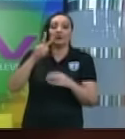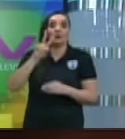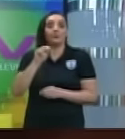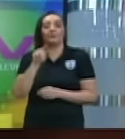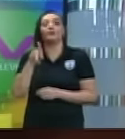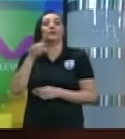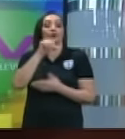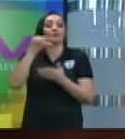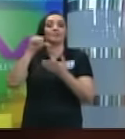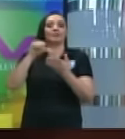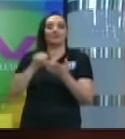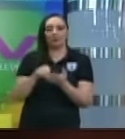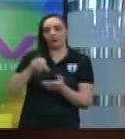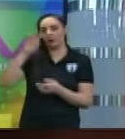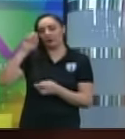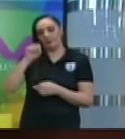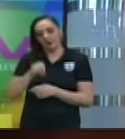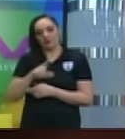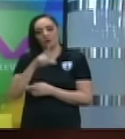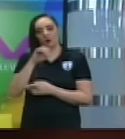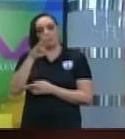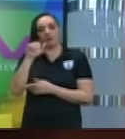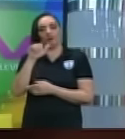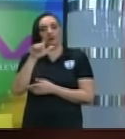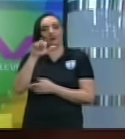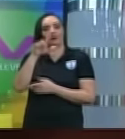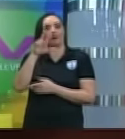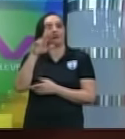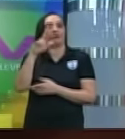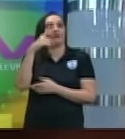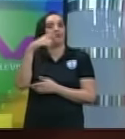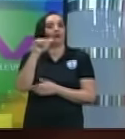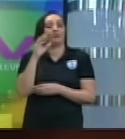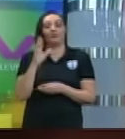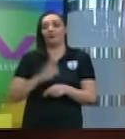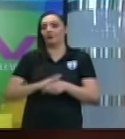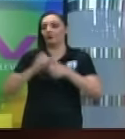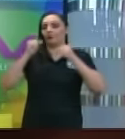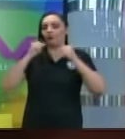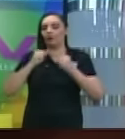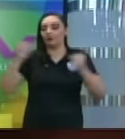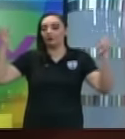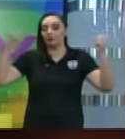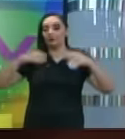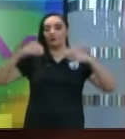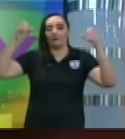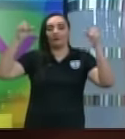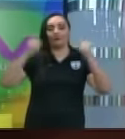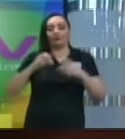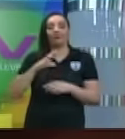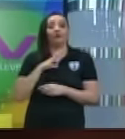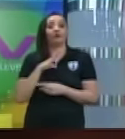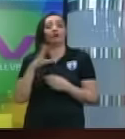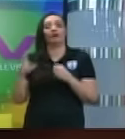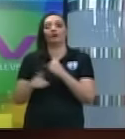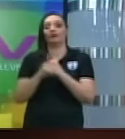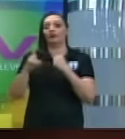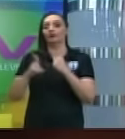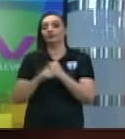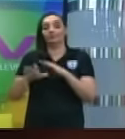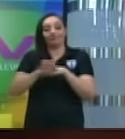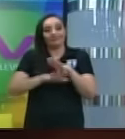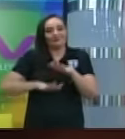el centro, aquí mismo en la Loma Larga. En varios sectores se ha intensificado la precipitación y la caída de lluvia ha ocasionado problemas. El